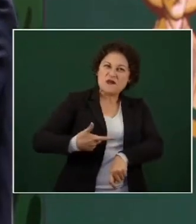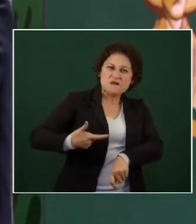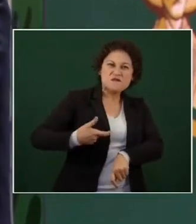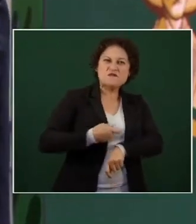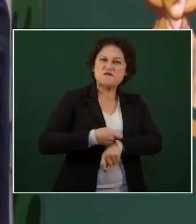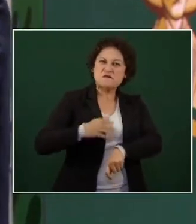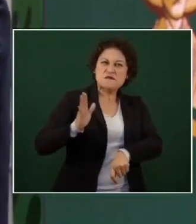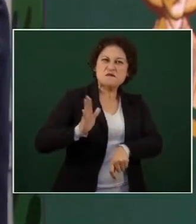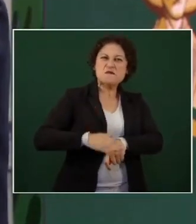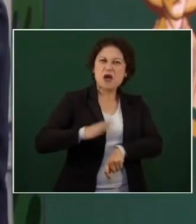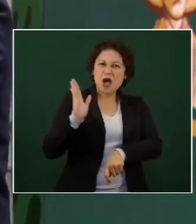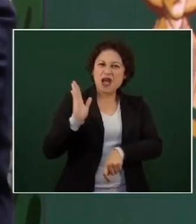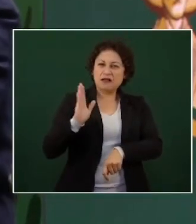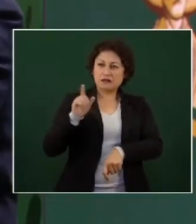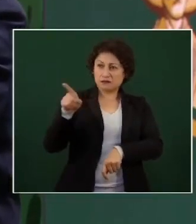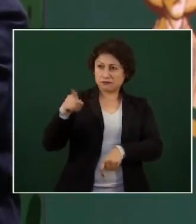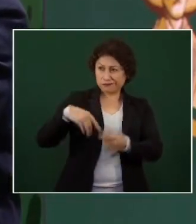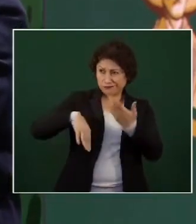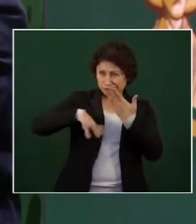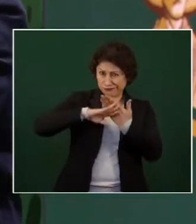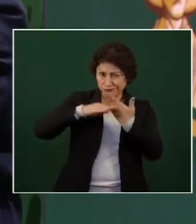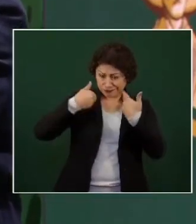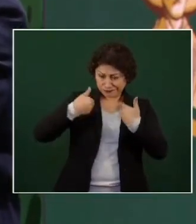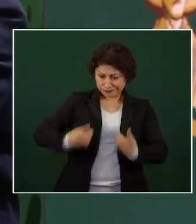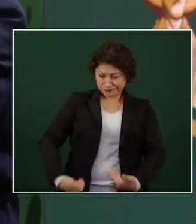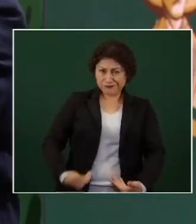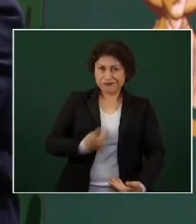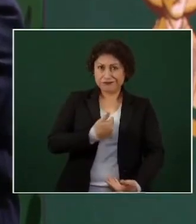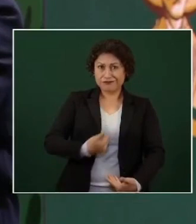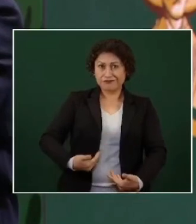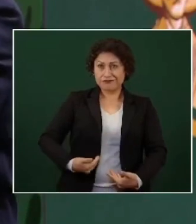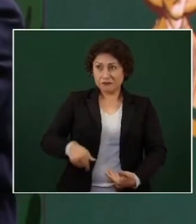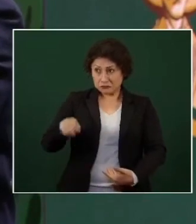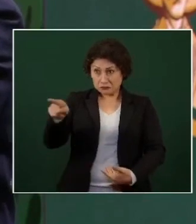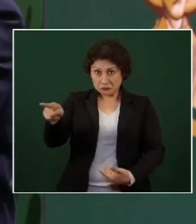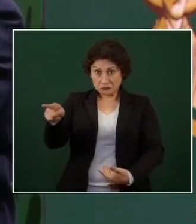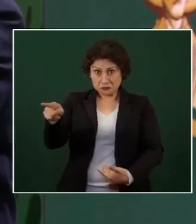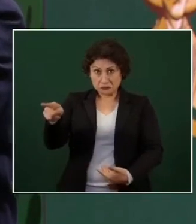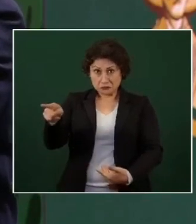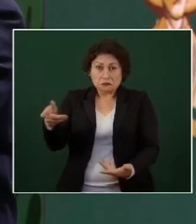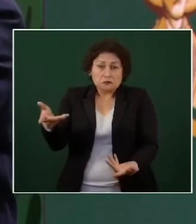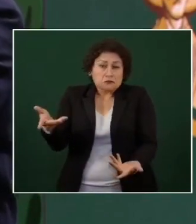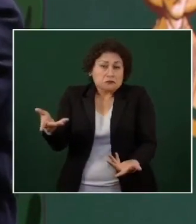Y ahí está tranquilo y ojalá y viva feliz.